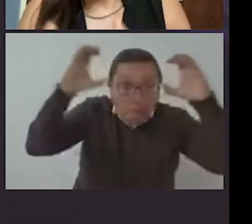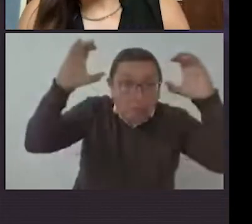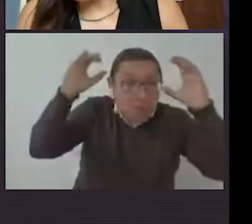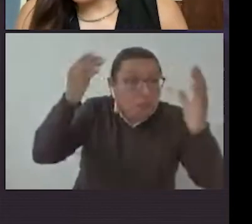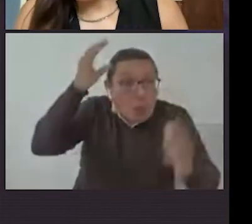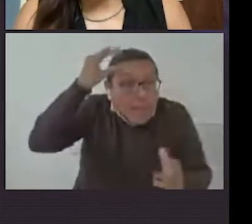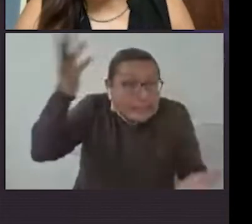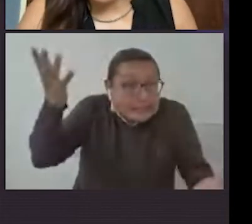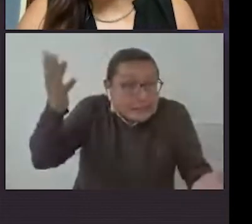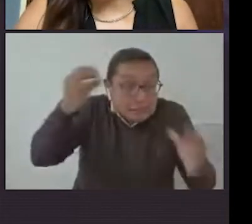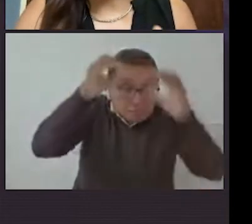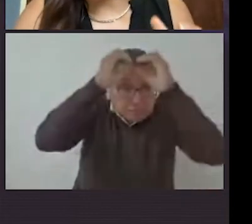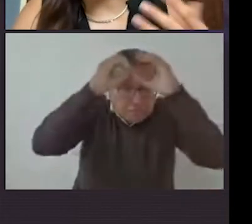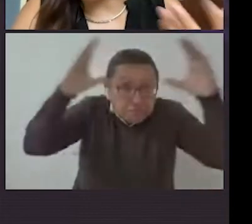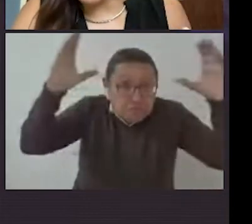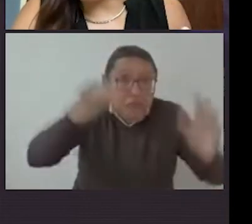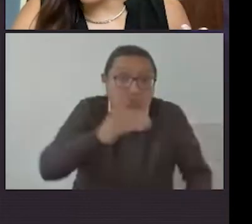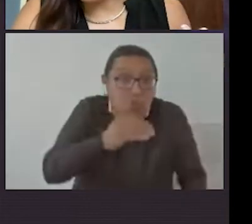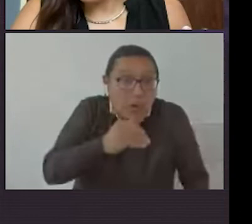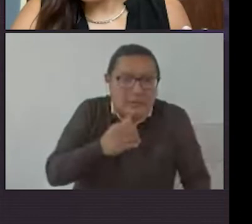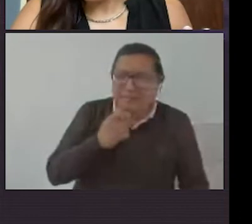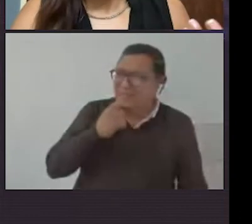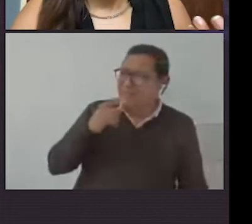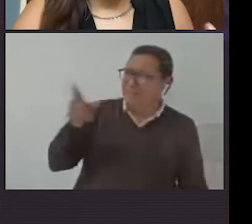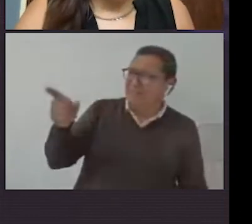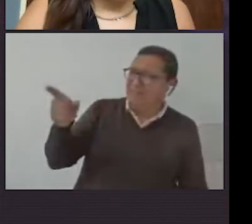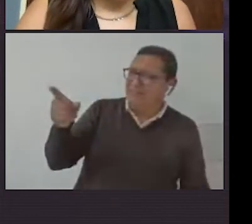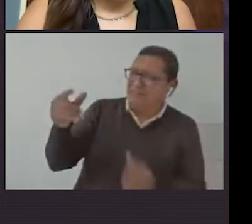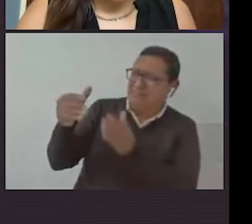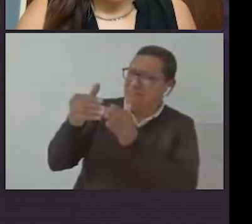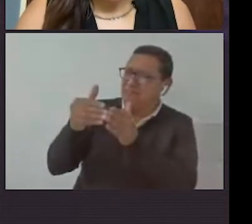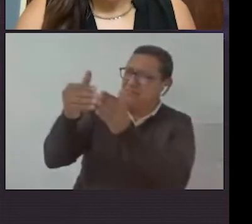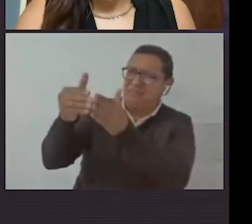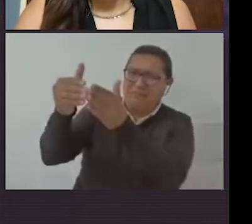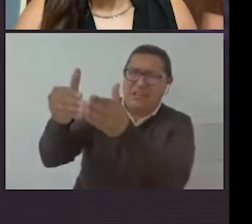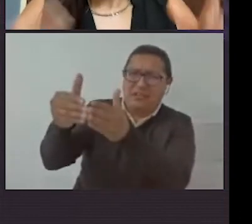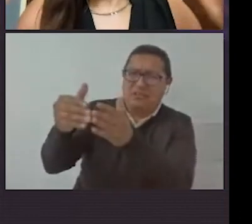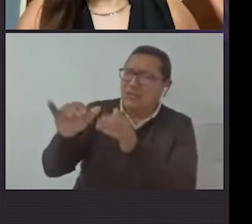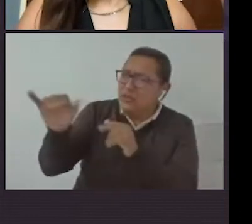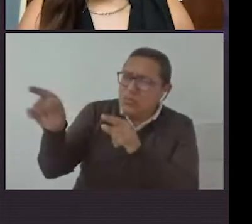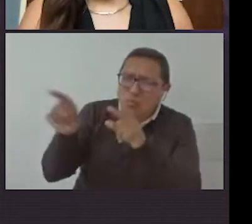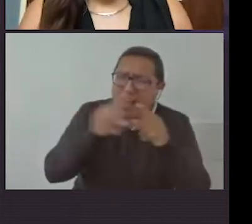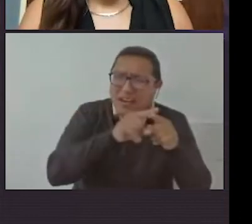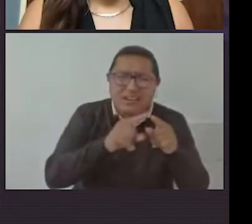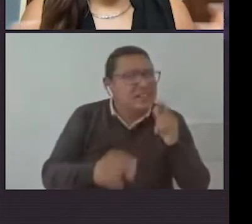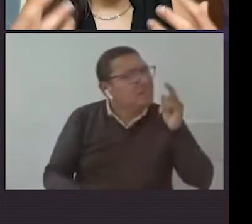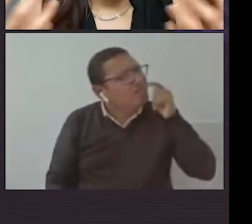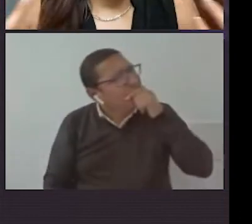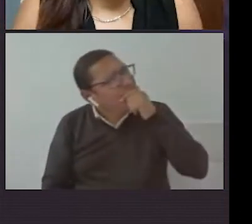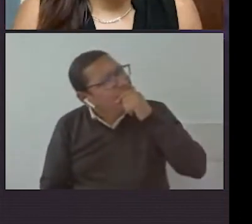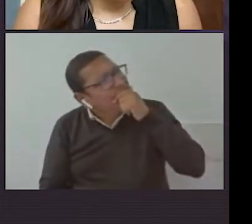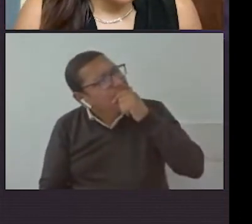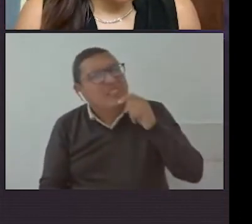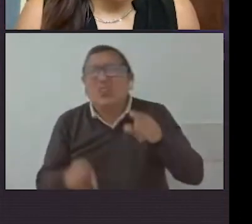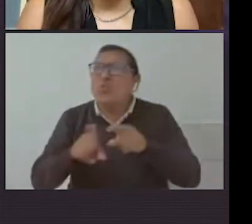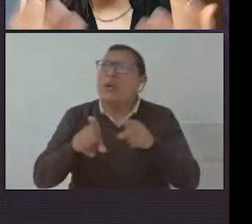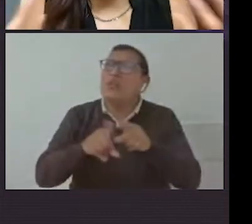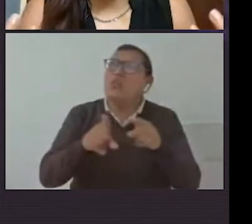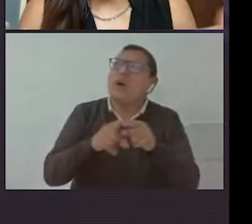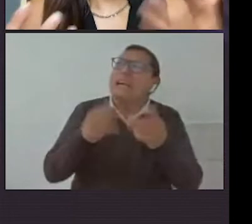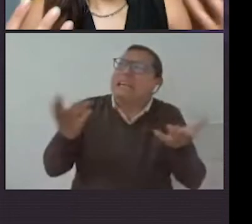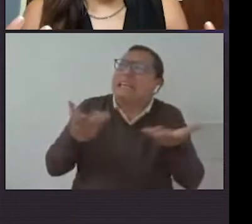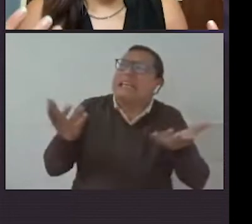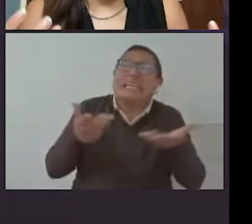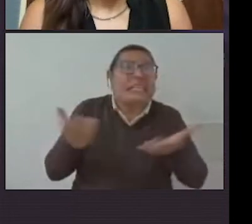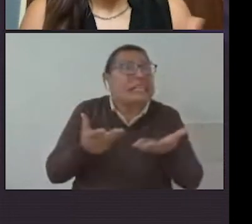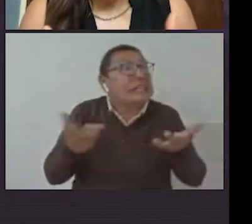Su mente lo que hacía es que lo asociaba con cosas conocidas, con situaciones